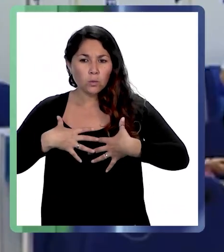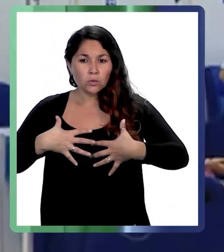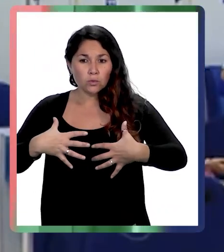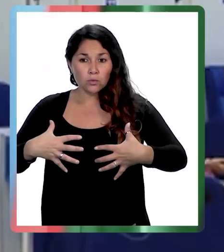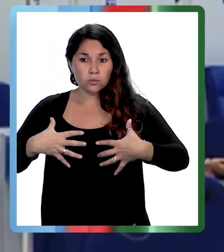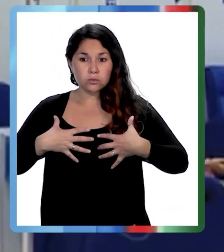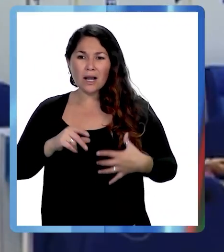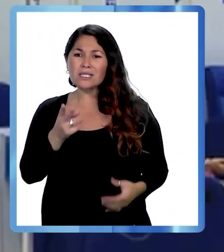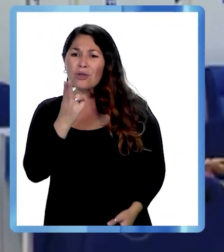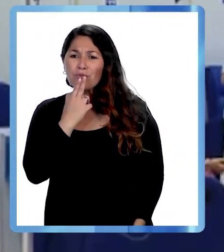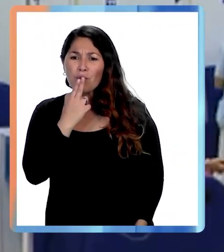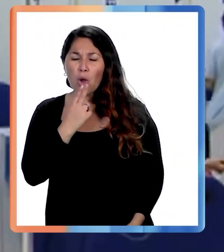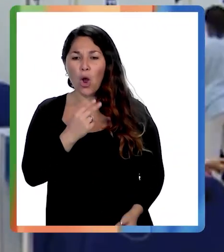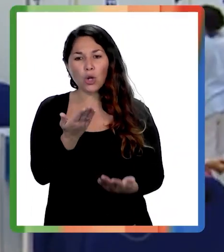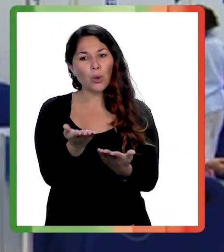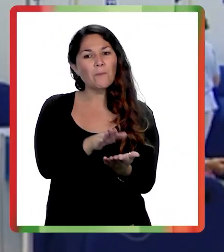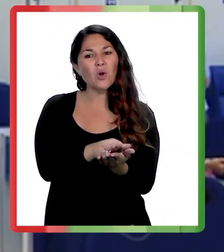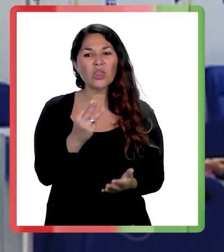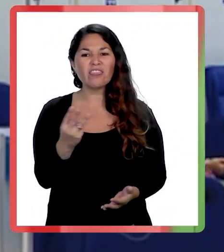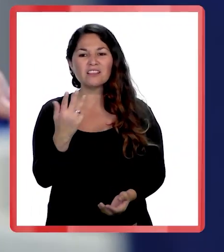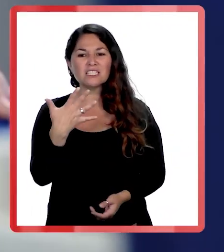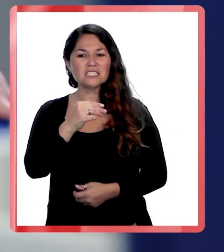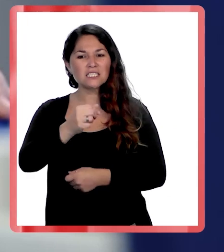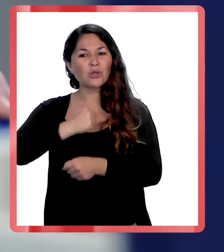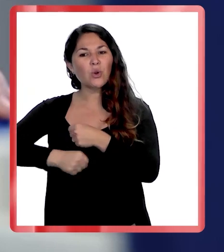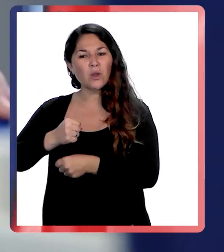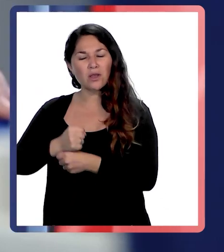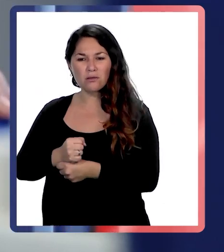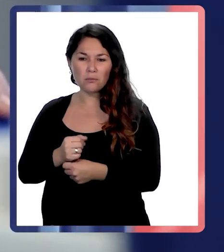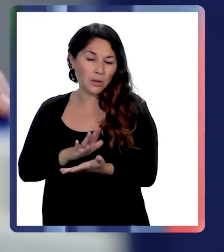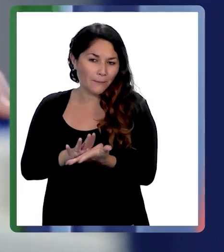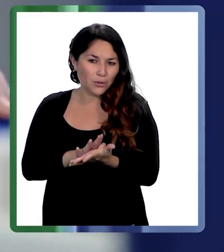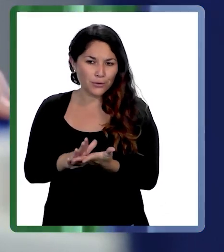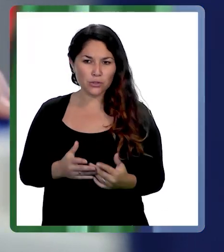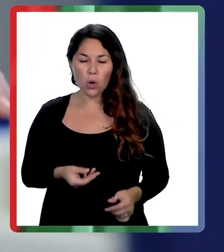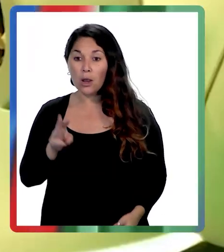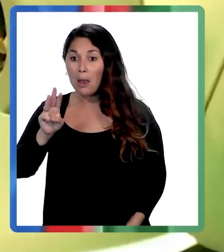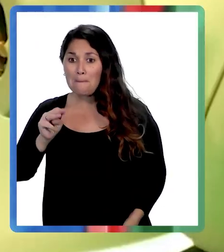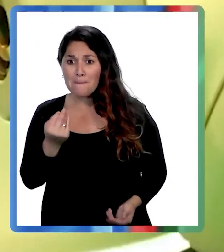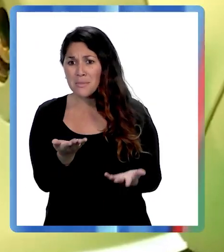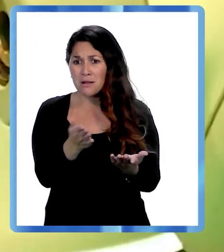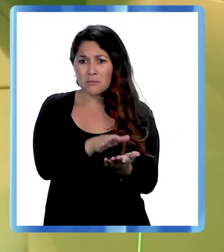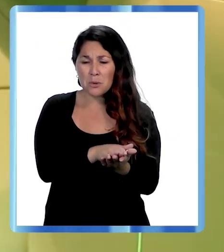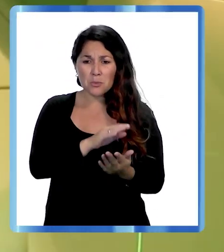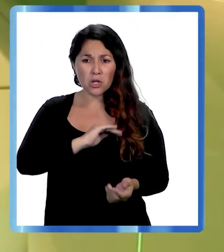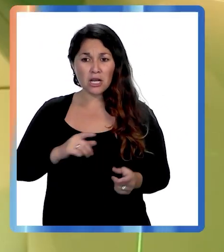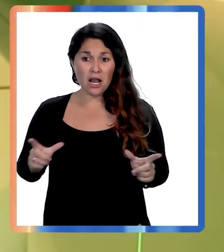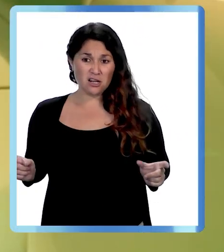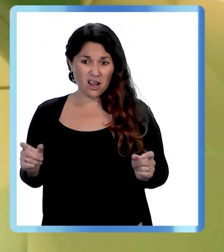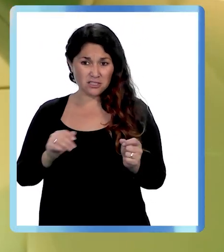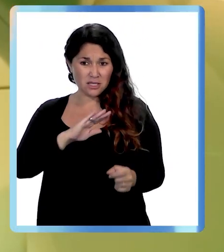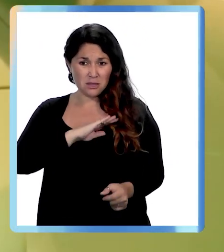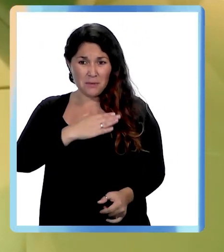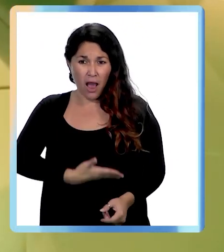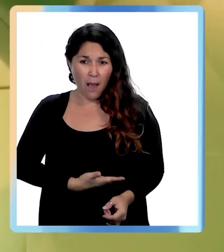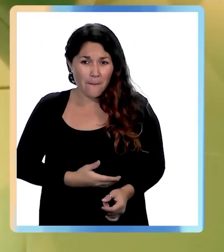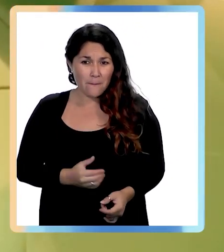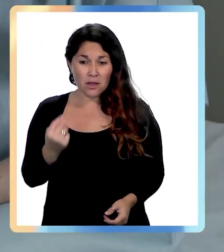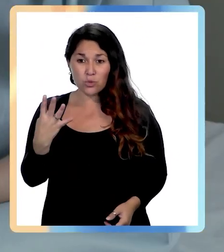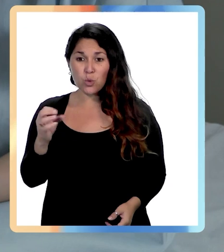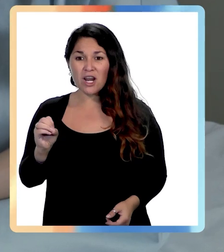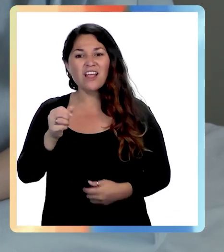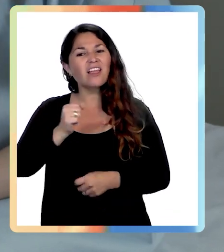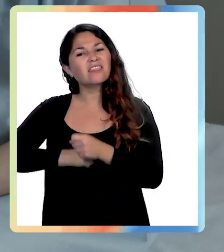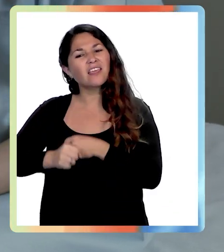años, 40 años, no era fumadora. O mi mamá falleció de cáncer de mama a los 40 años, jóvenes. En esos casos uno